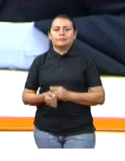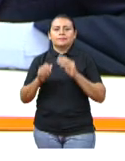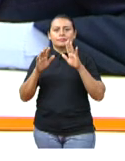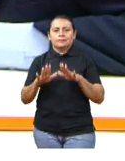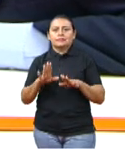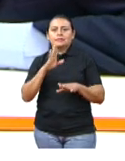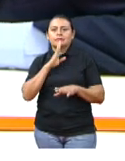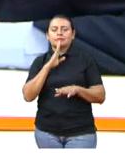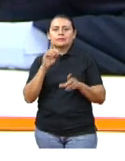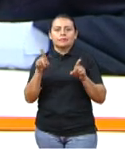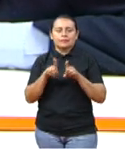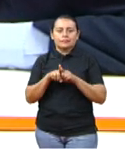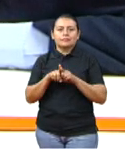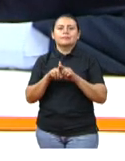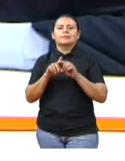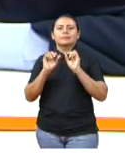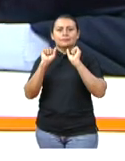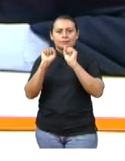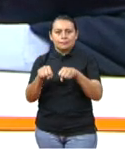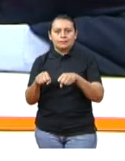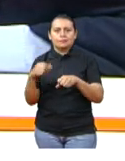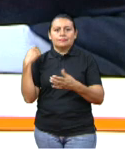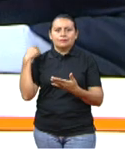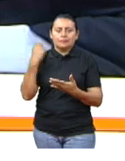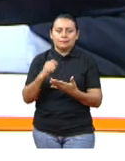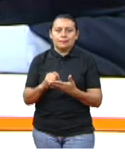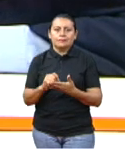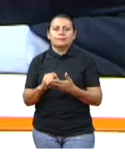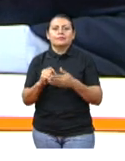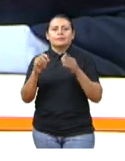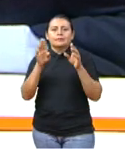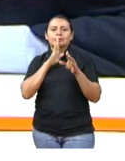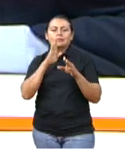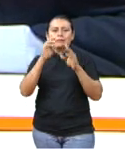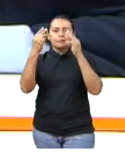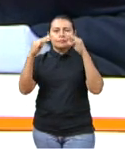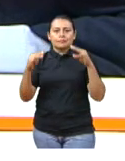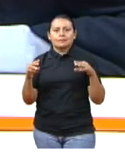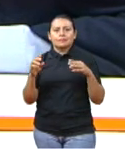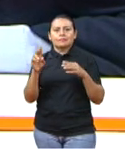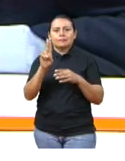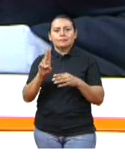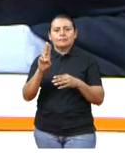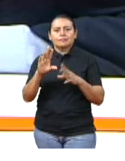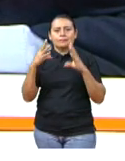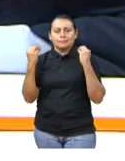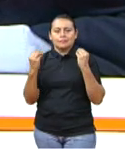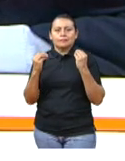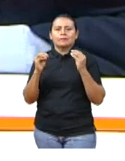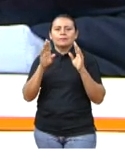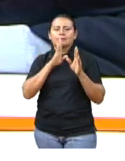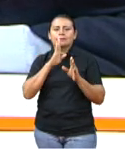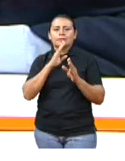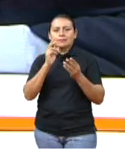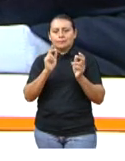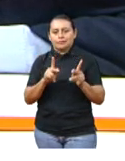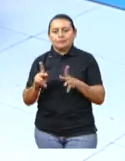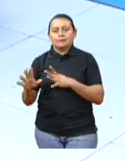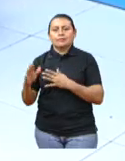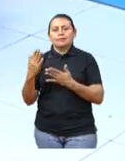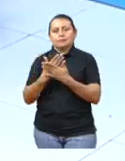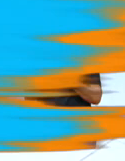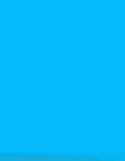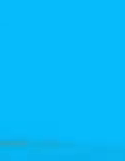Estamos hablando también de la capacidad docente, estamos hablando de los materiales didácticos, estamos hablando de un currículum que se adecue a